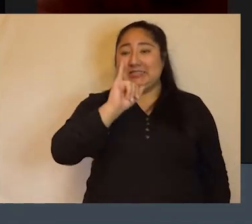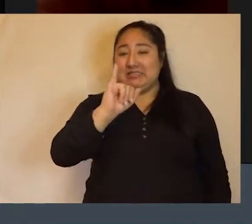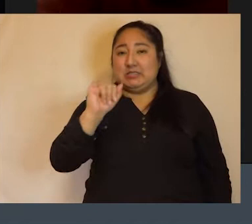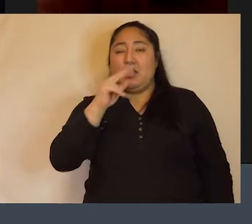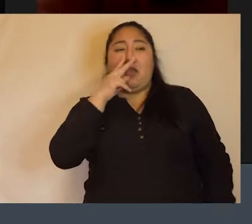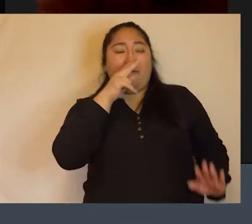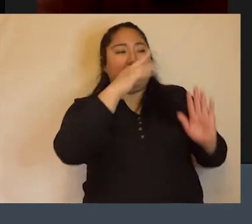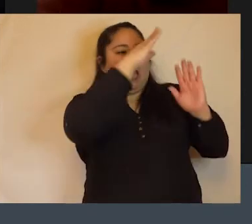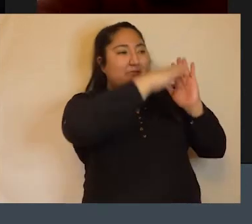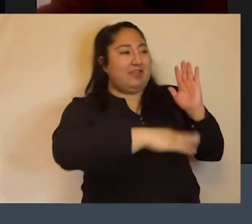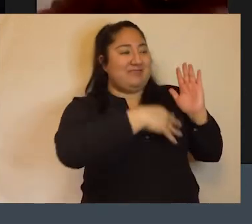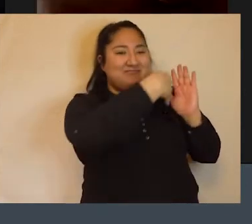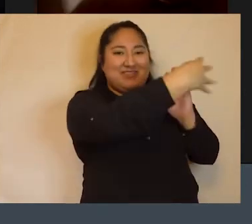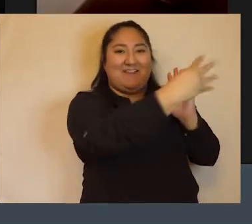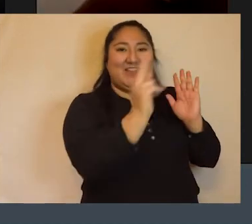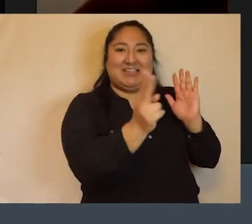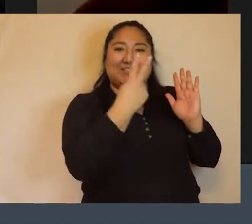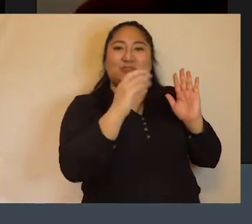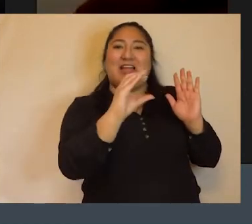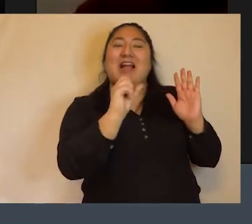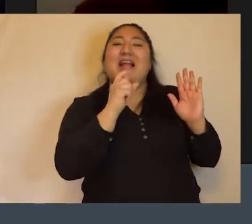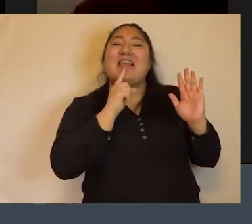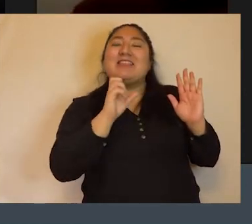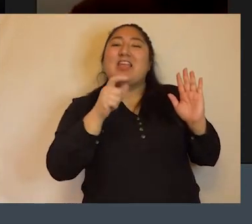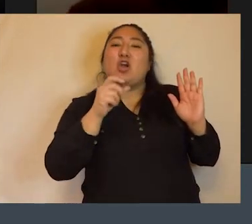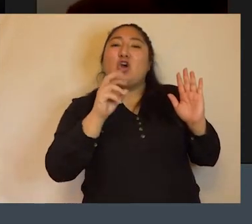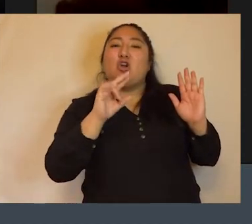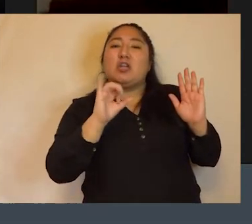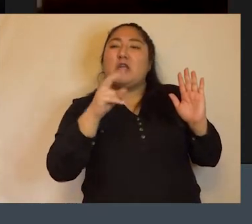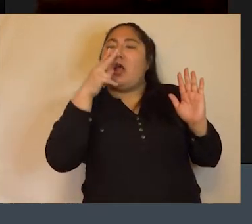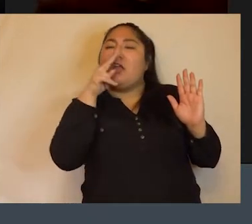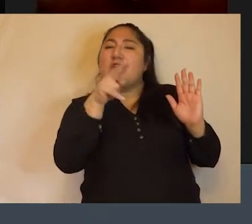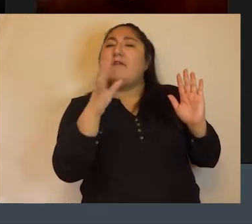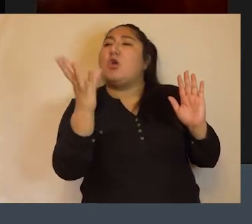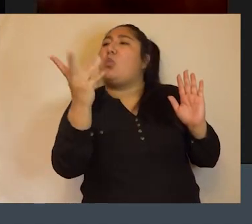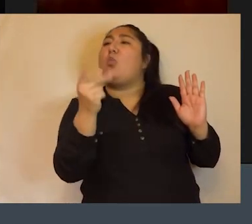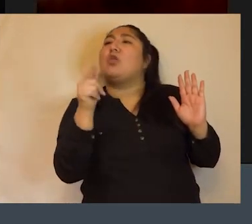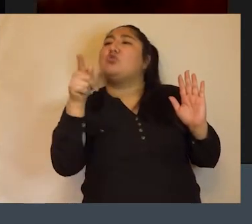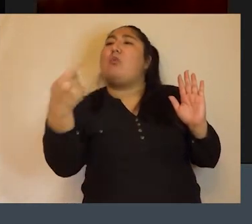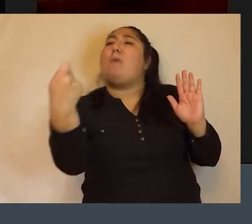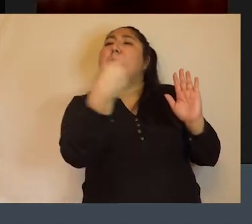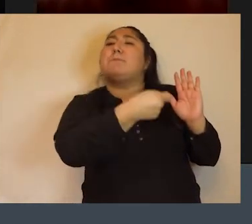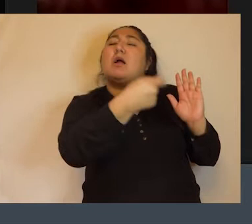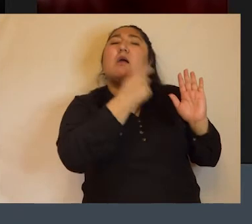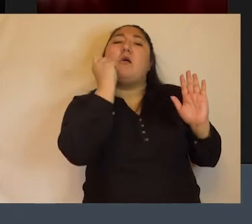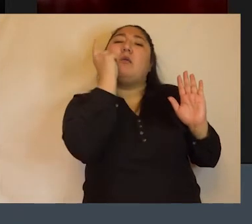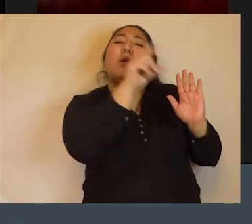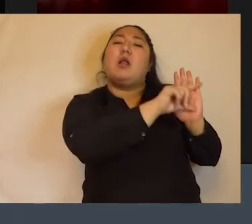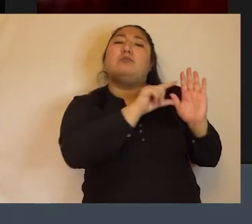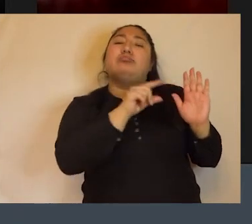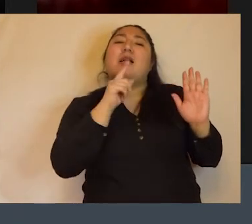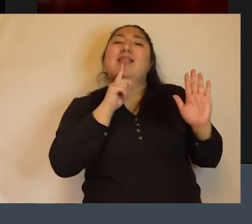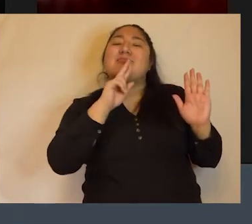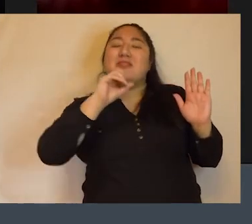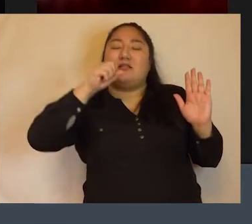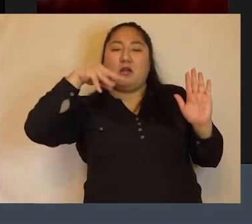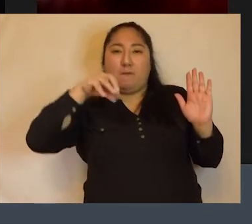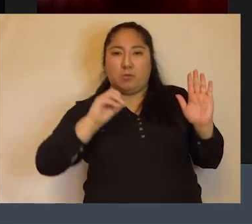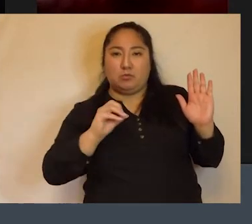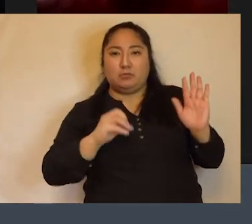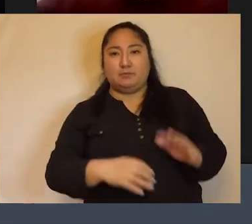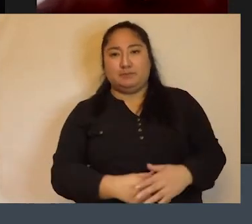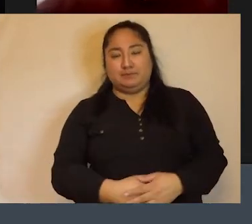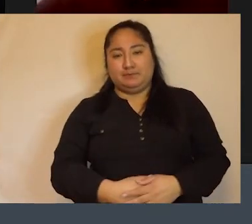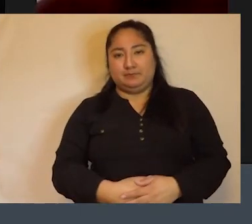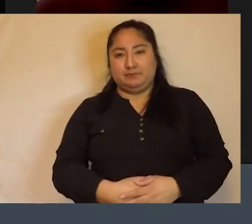Impuestos Internos, ver la tabla de impuestos de segunda categoría y ver según eso cuánto es lo que tú pagas, en qué tramo estás.